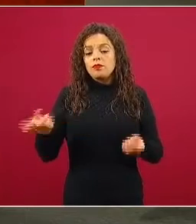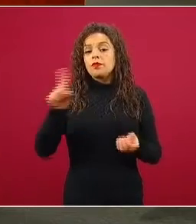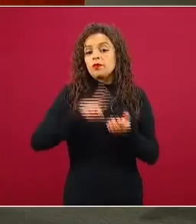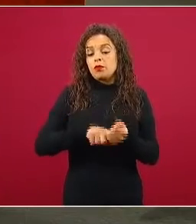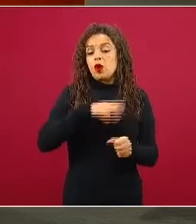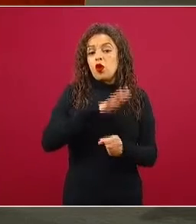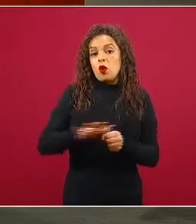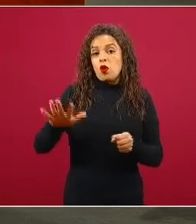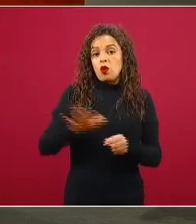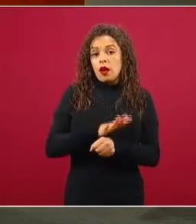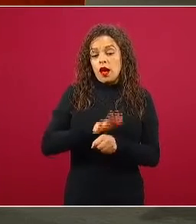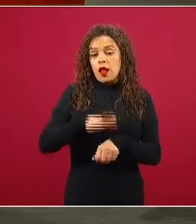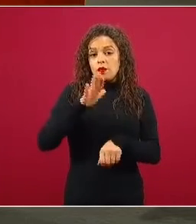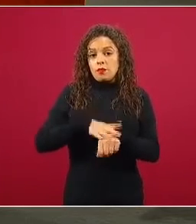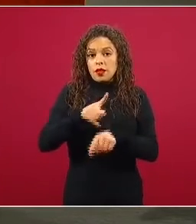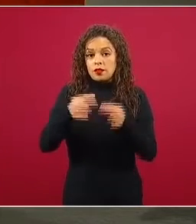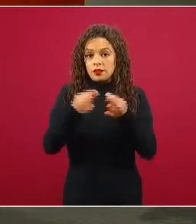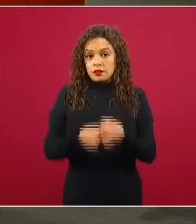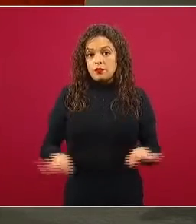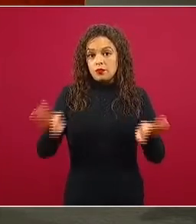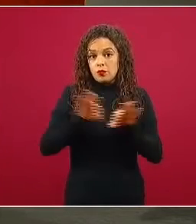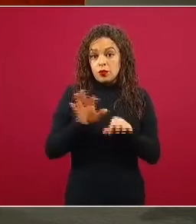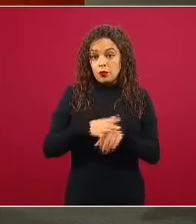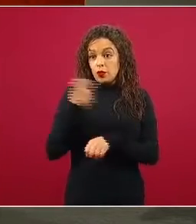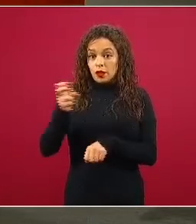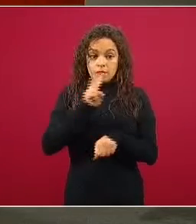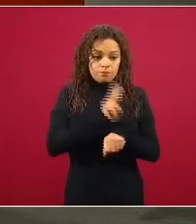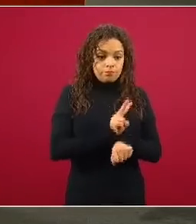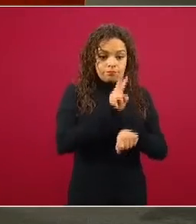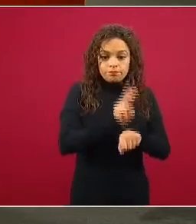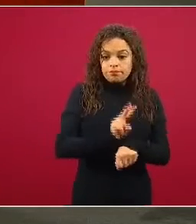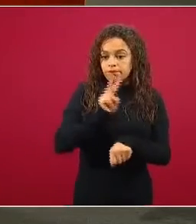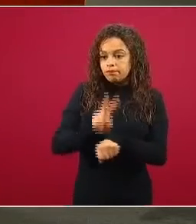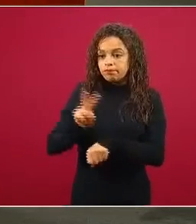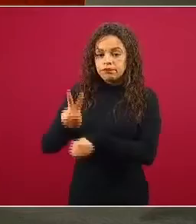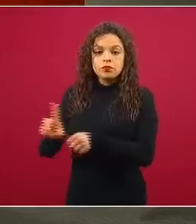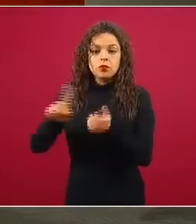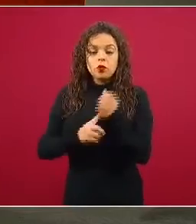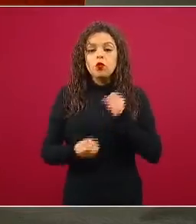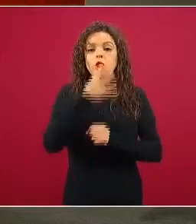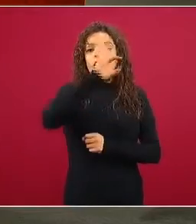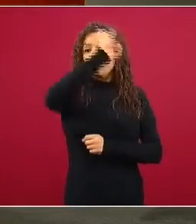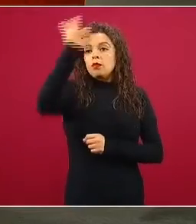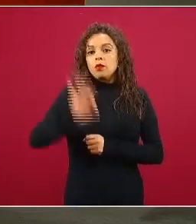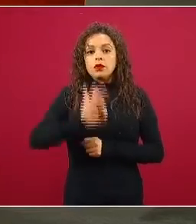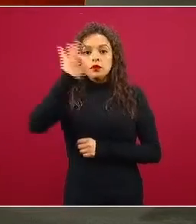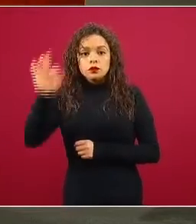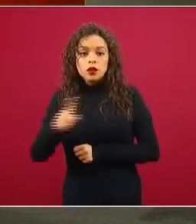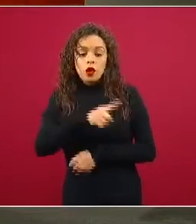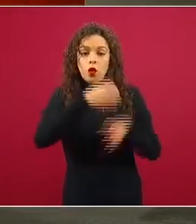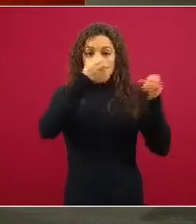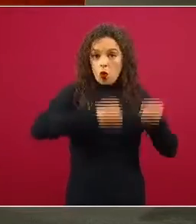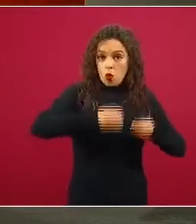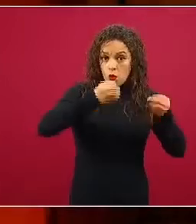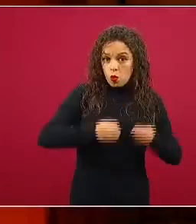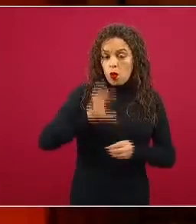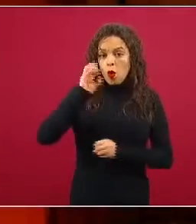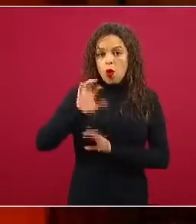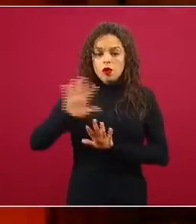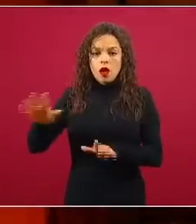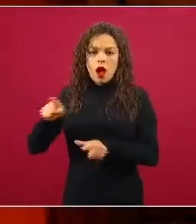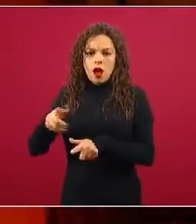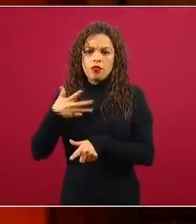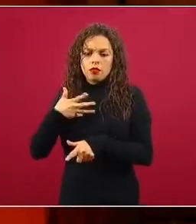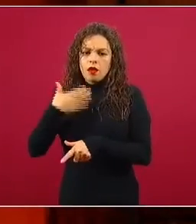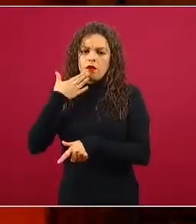porque es en el nivel local, a través del monitoreo de sus porcentajes de ocupación y de disponibilidad, que se